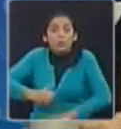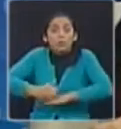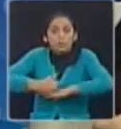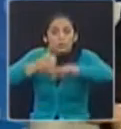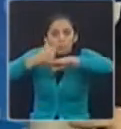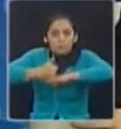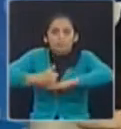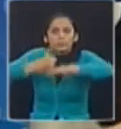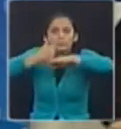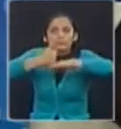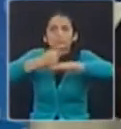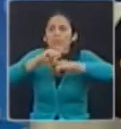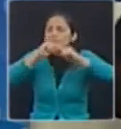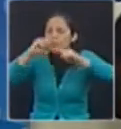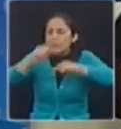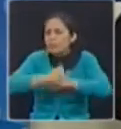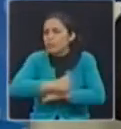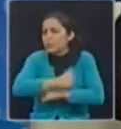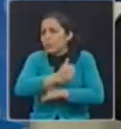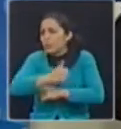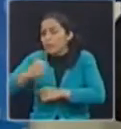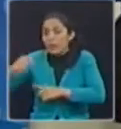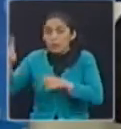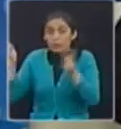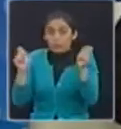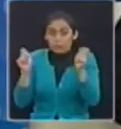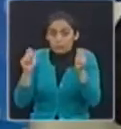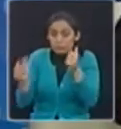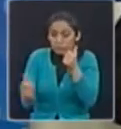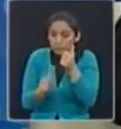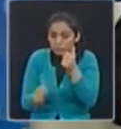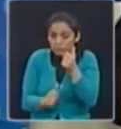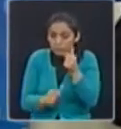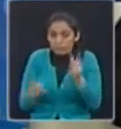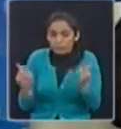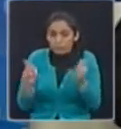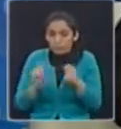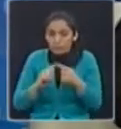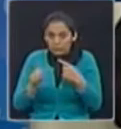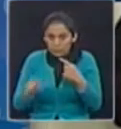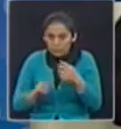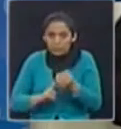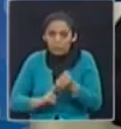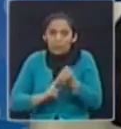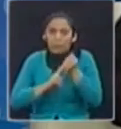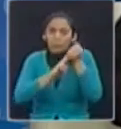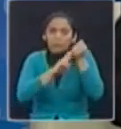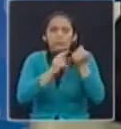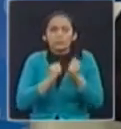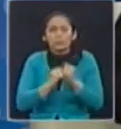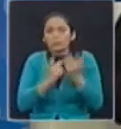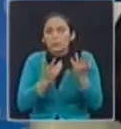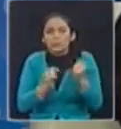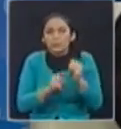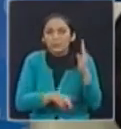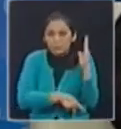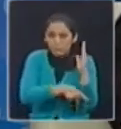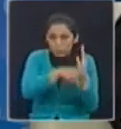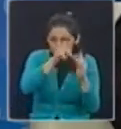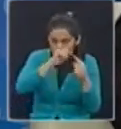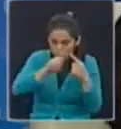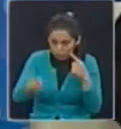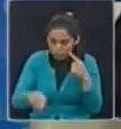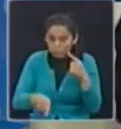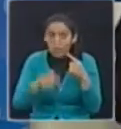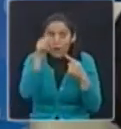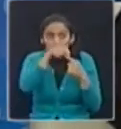cuáles son los sectores estratégicos. Recursos naturales no renovables, o sea, el petróleo. ¿Existieron casos de corrupción